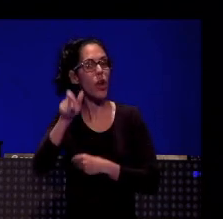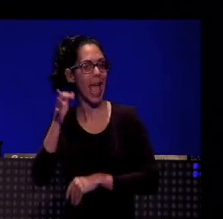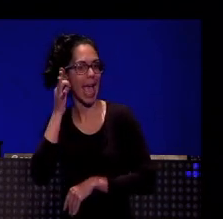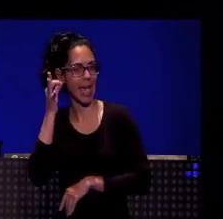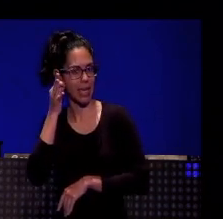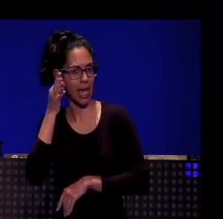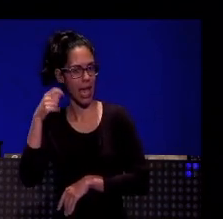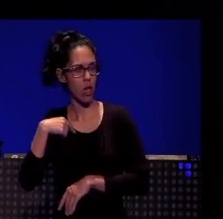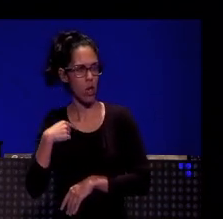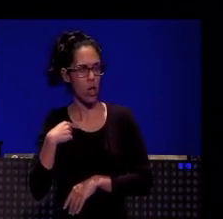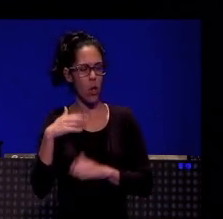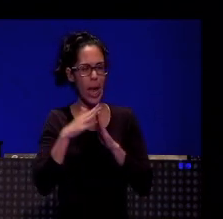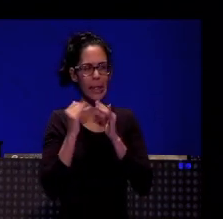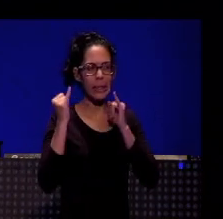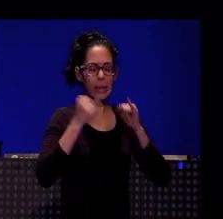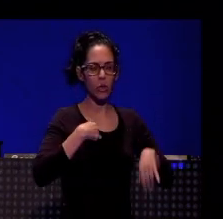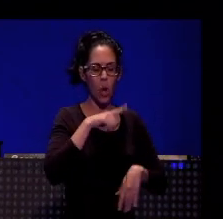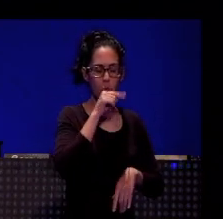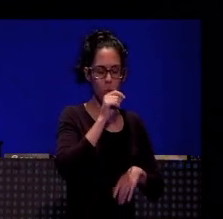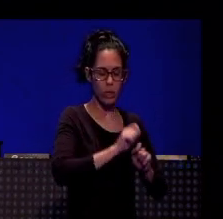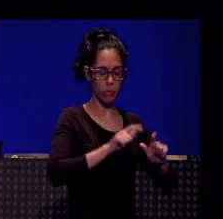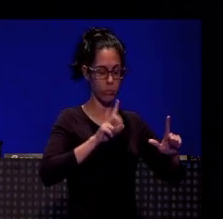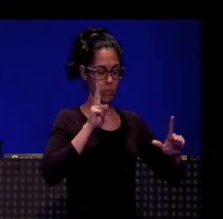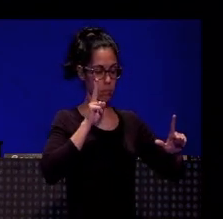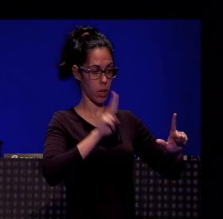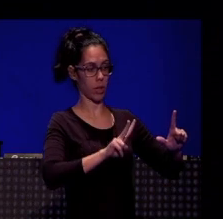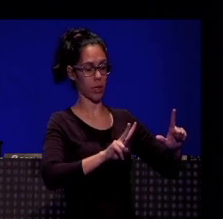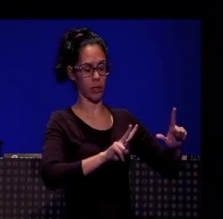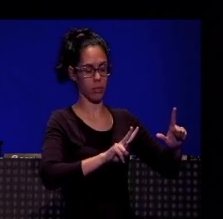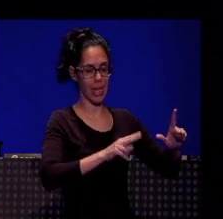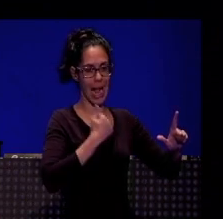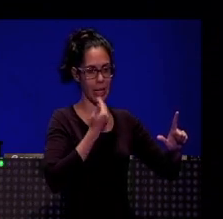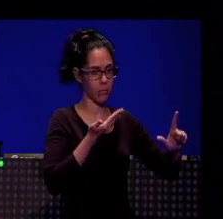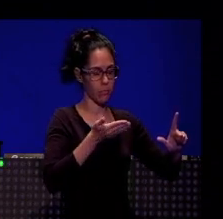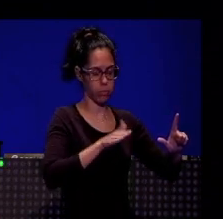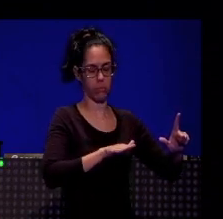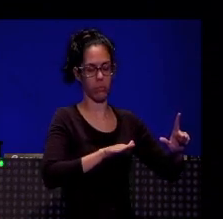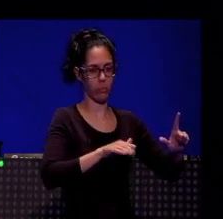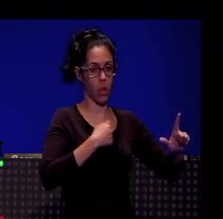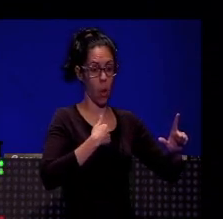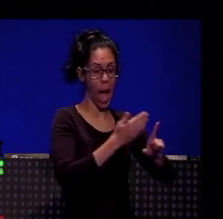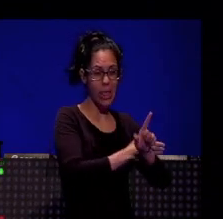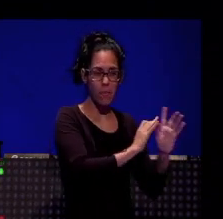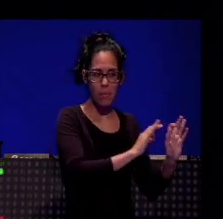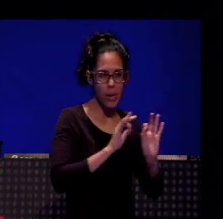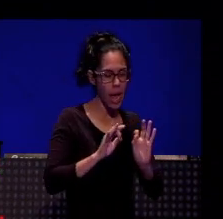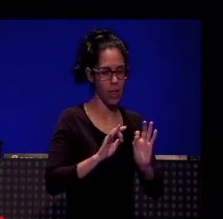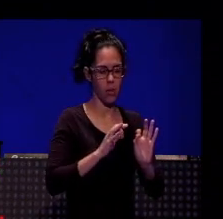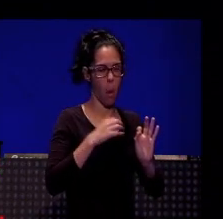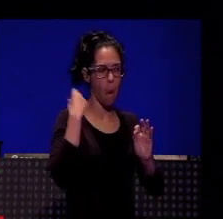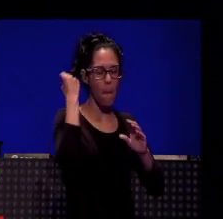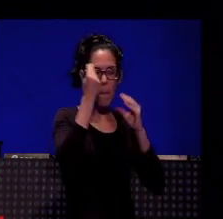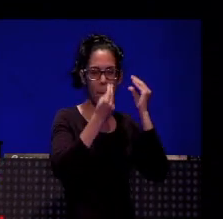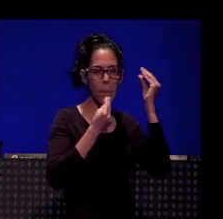abro el twitter yo casi yo casi me muero o sea claro yo no estaba preparada ni me había mentalizado de